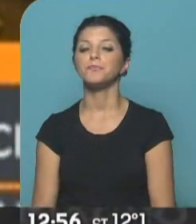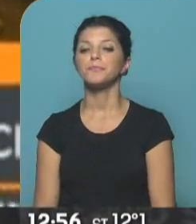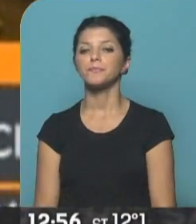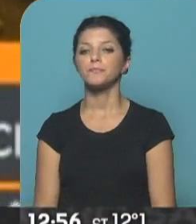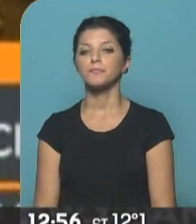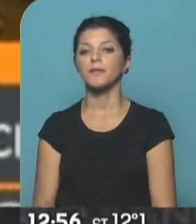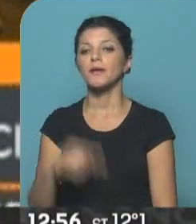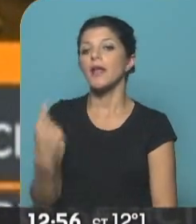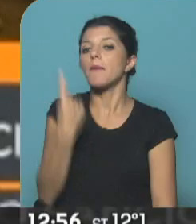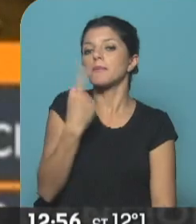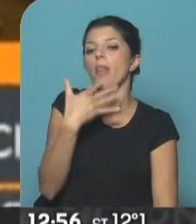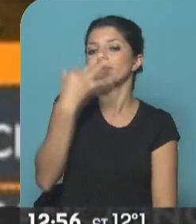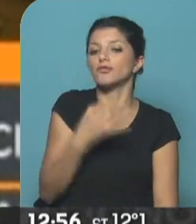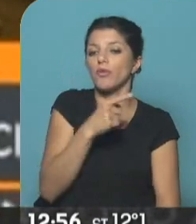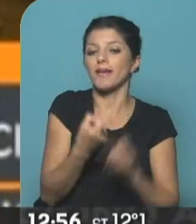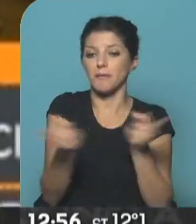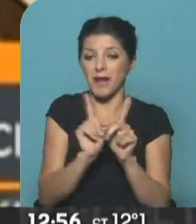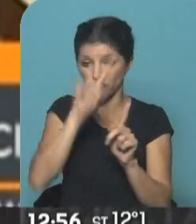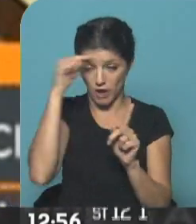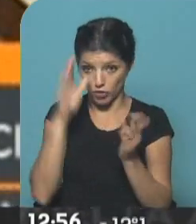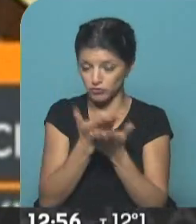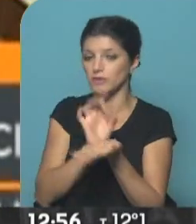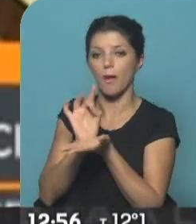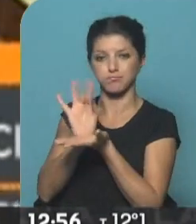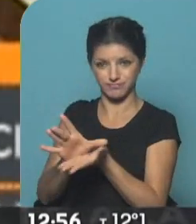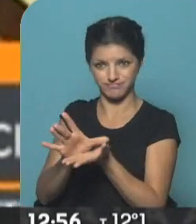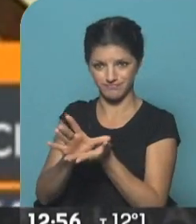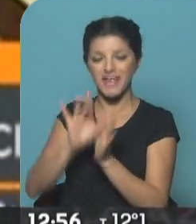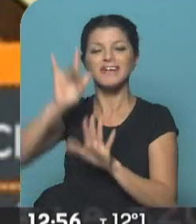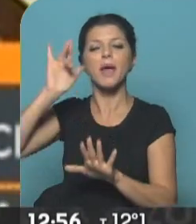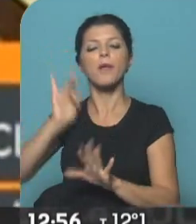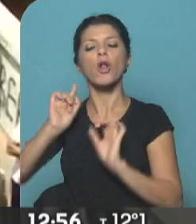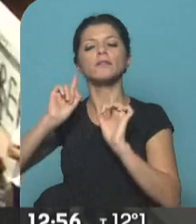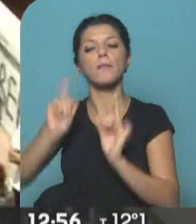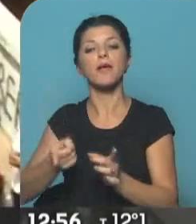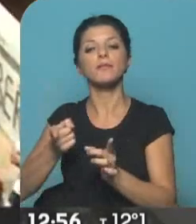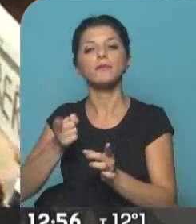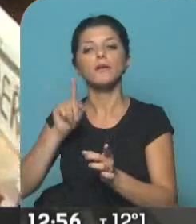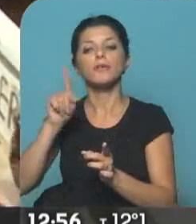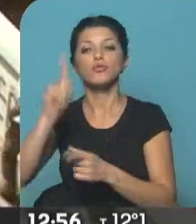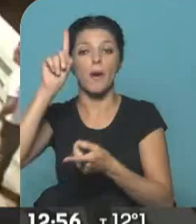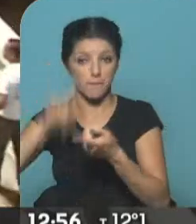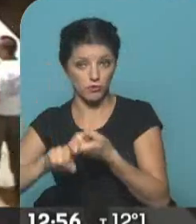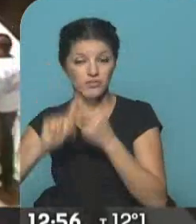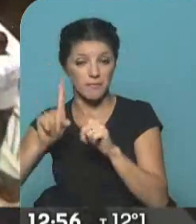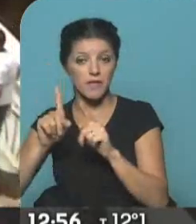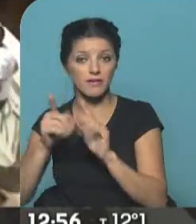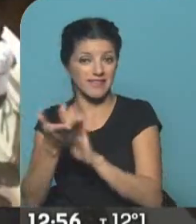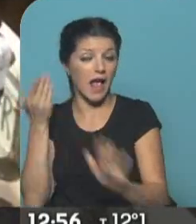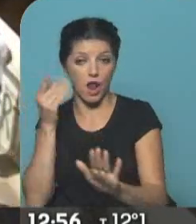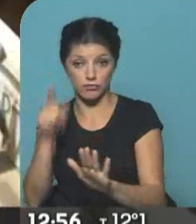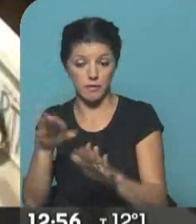primera medida tomada por la Asamblea Constituyente, y el miércoles habían quitado también la inmunidad parlamentaria a su marido, también un